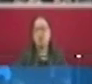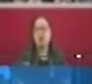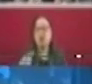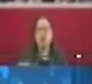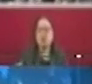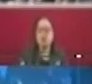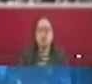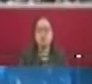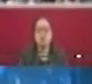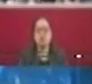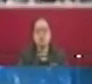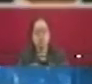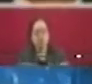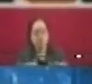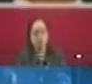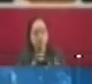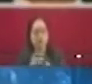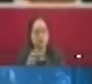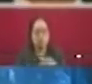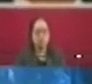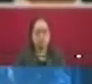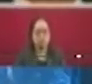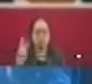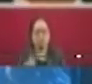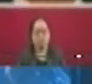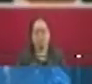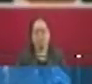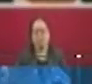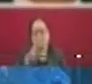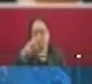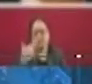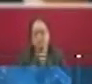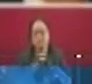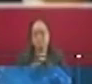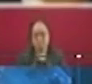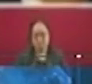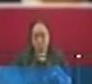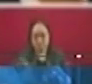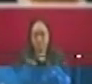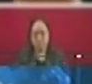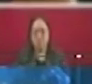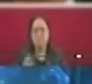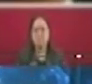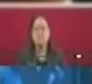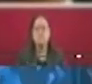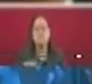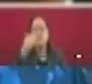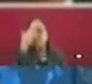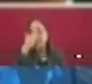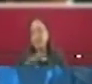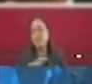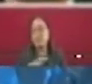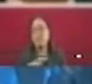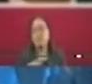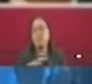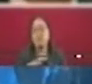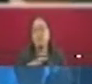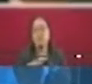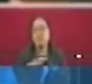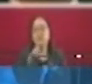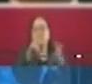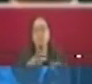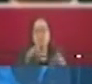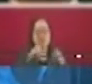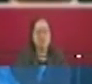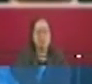a que los municipios opinen al respecto. Que ya opinan. Ya cuatro de los cinco